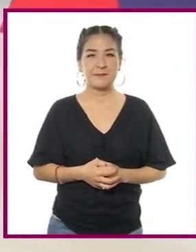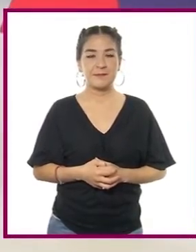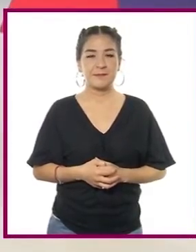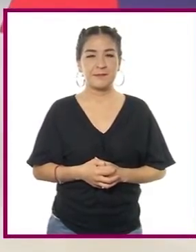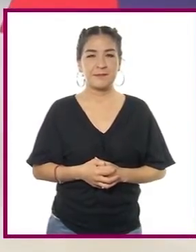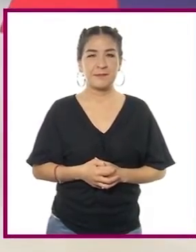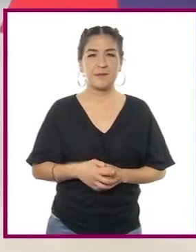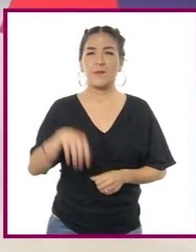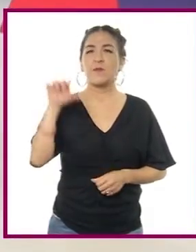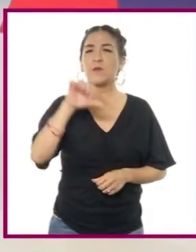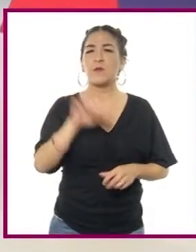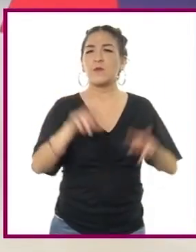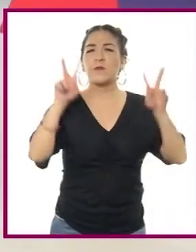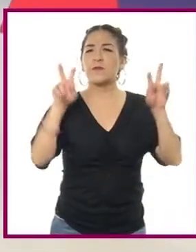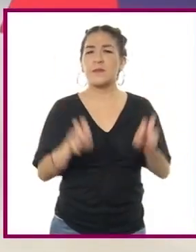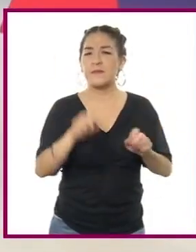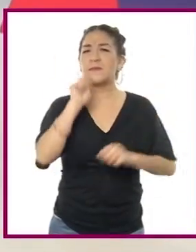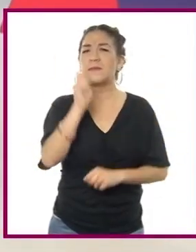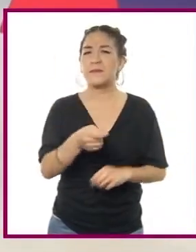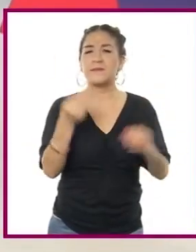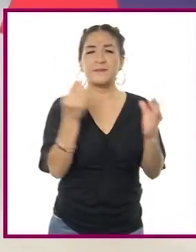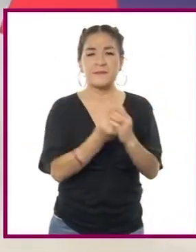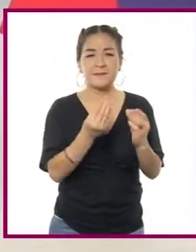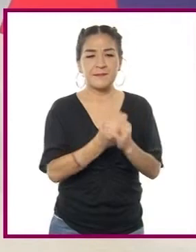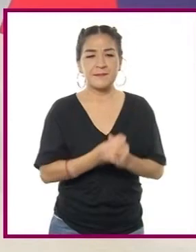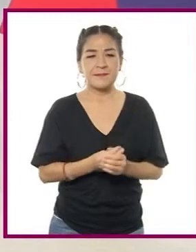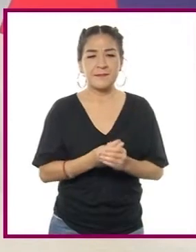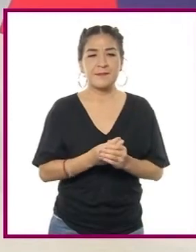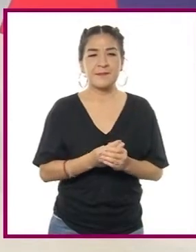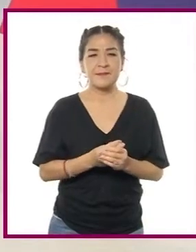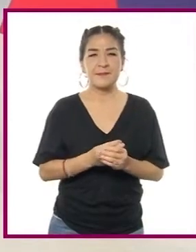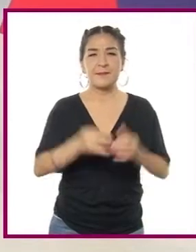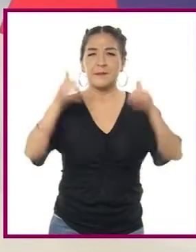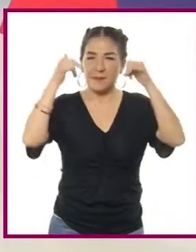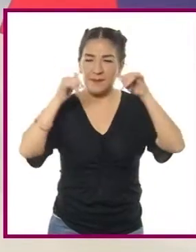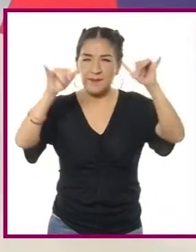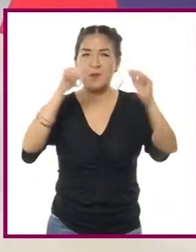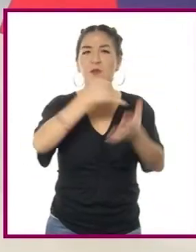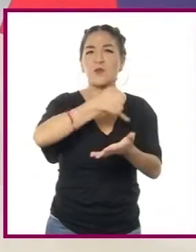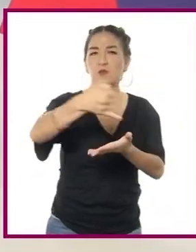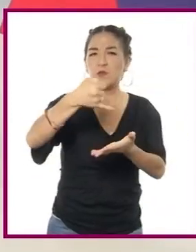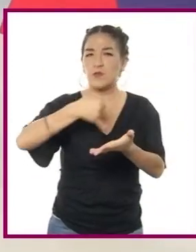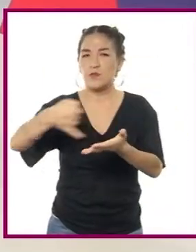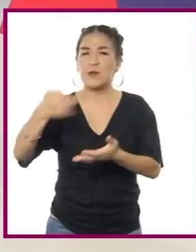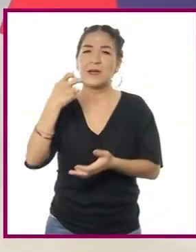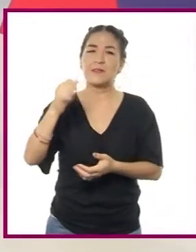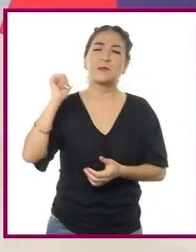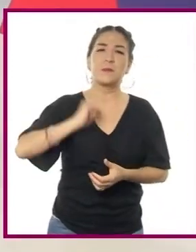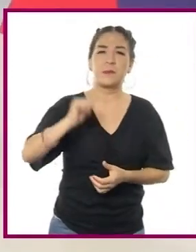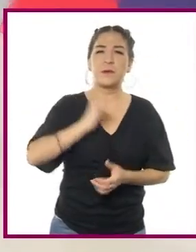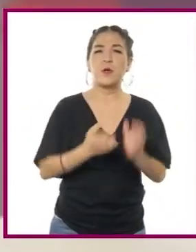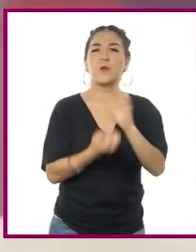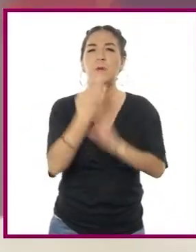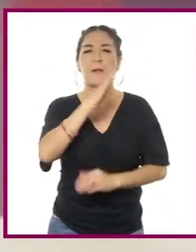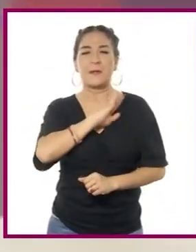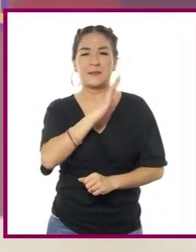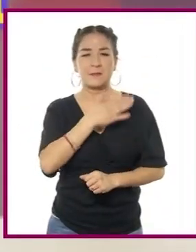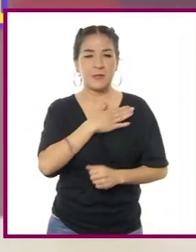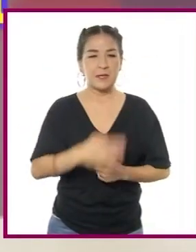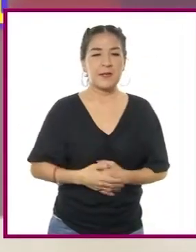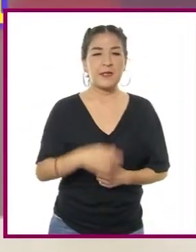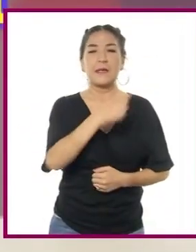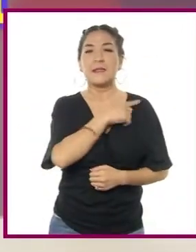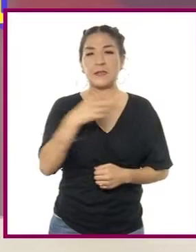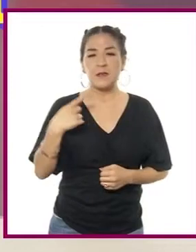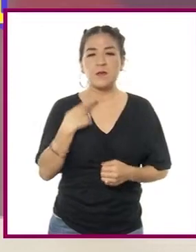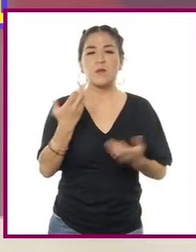El tema que abordaremos la sesión de hoy es agricultura y ganadería en la Nueva España. Nos centraremos en comprender